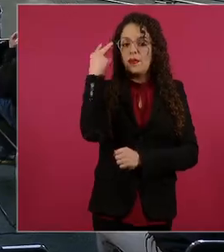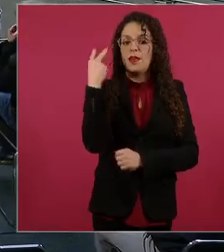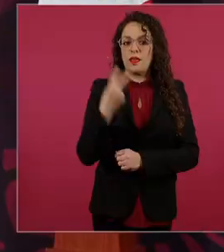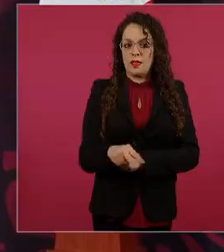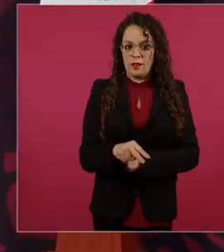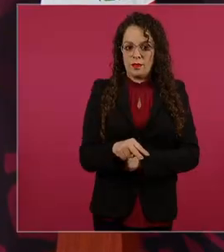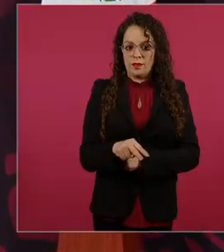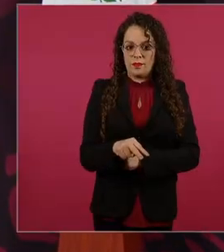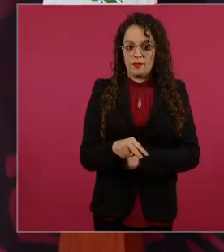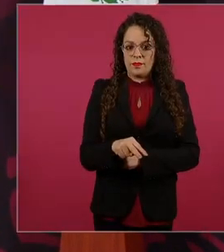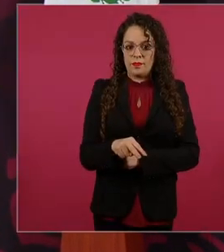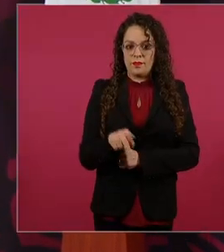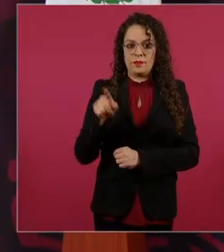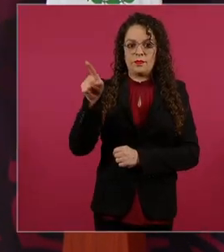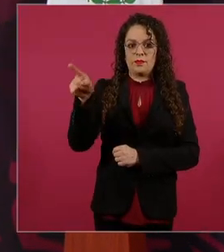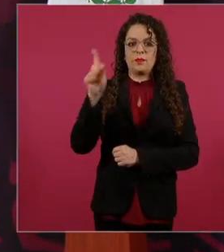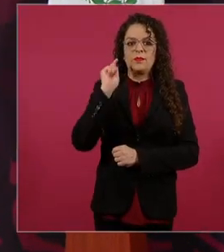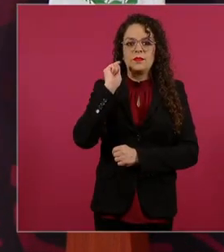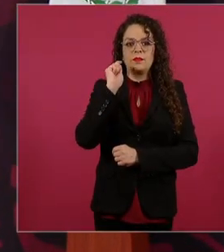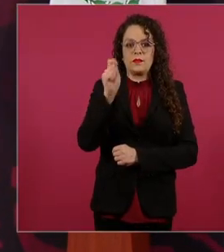Cuautla la caseta